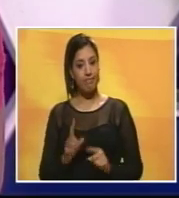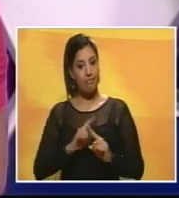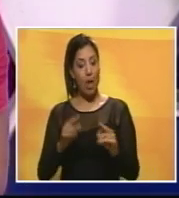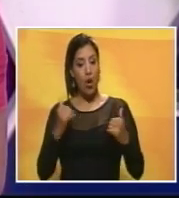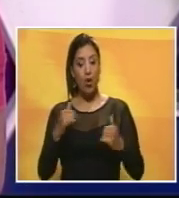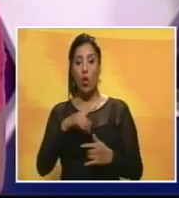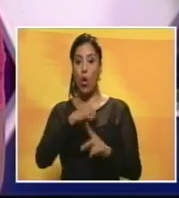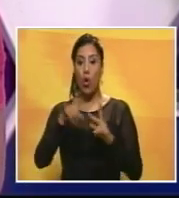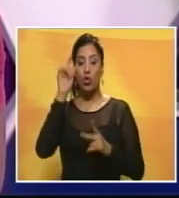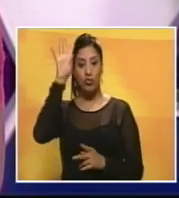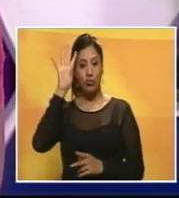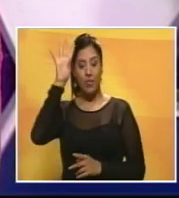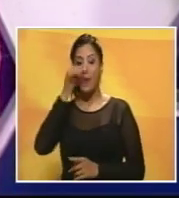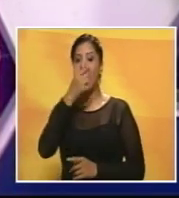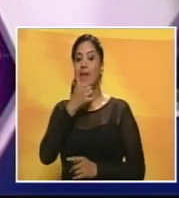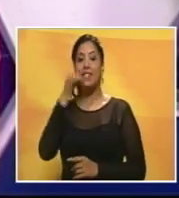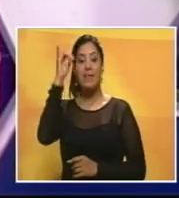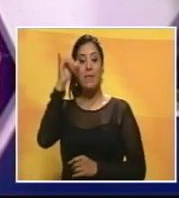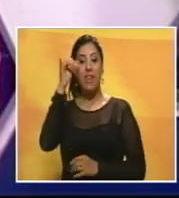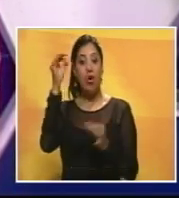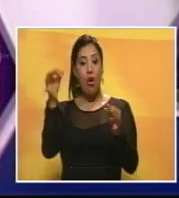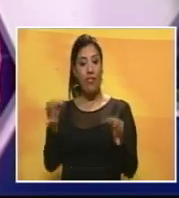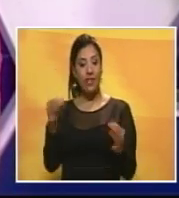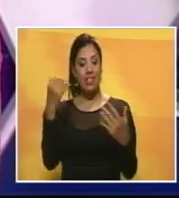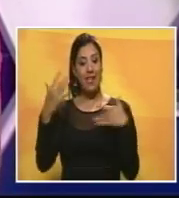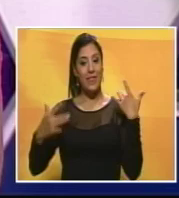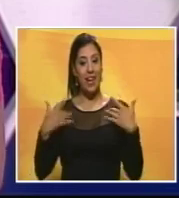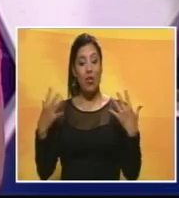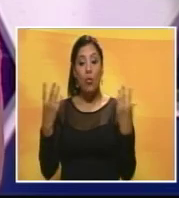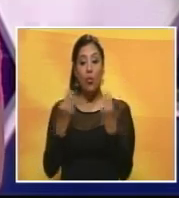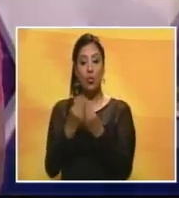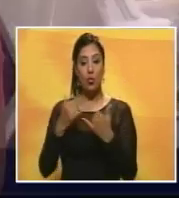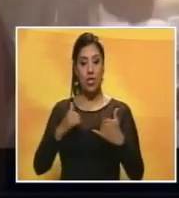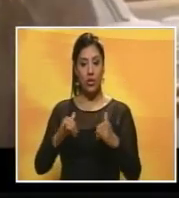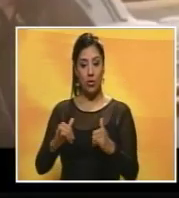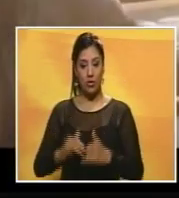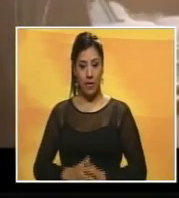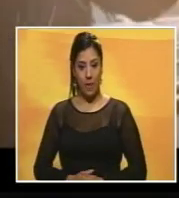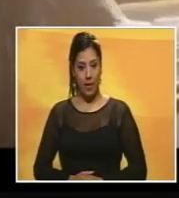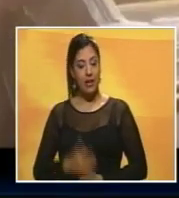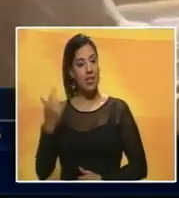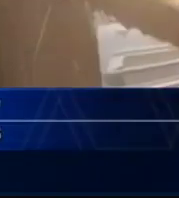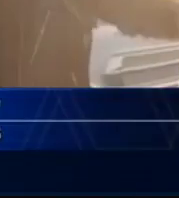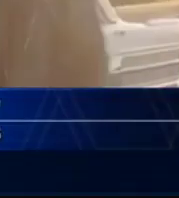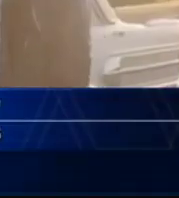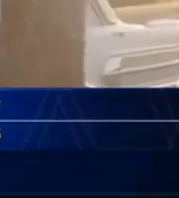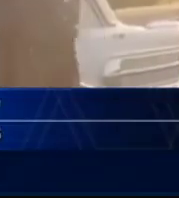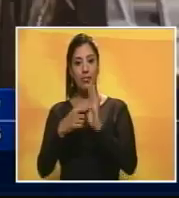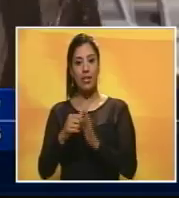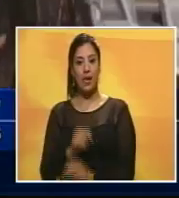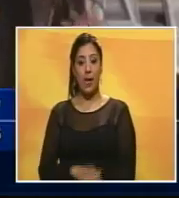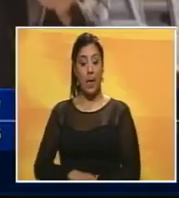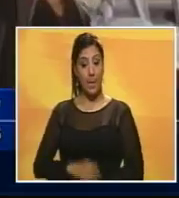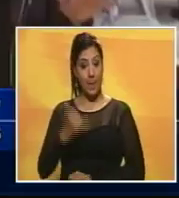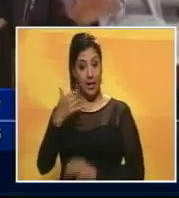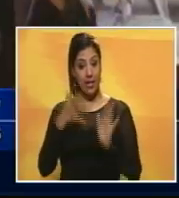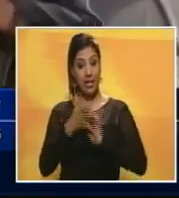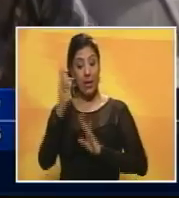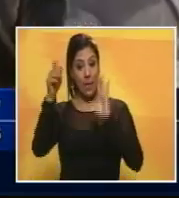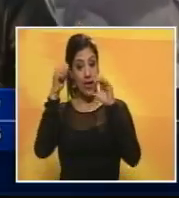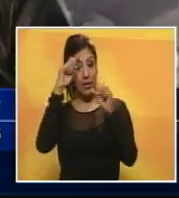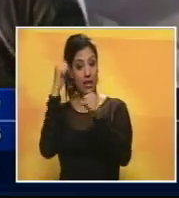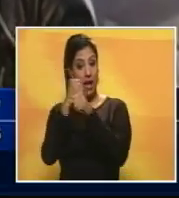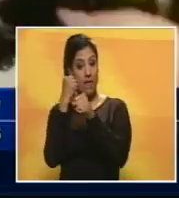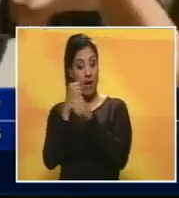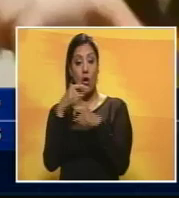Ahora veamos a Nacho y parte de lo que será el video oficial de Happy Happy junto a sus hijos. El cantante publicó en sus redes sociales el teaser de la